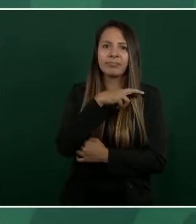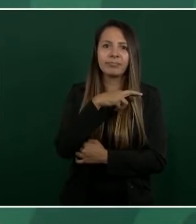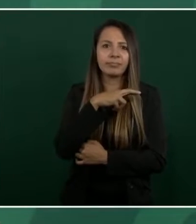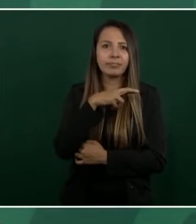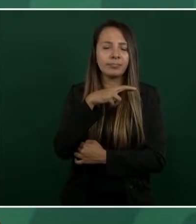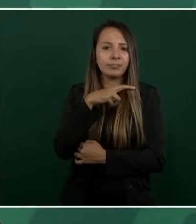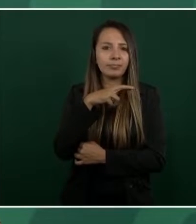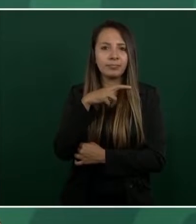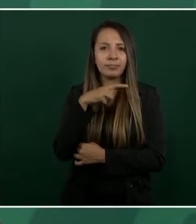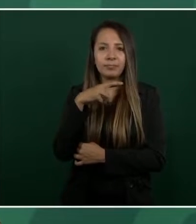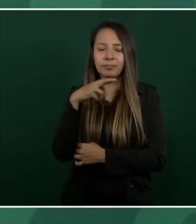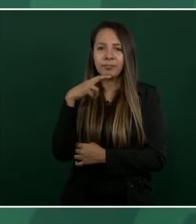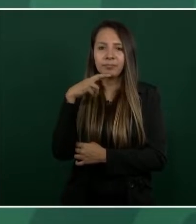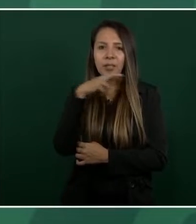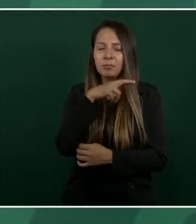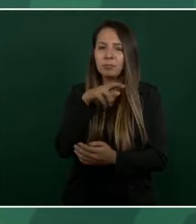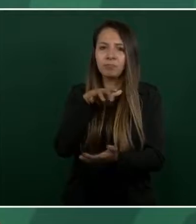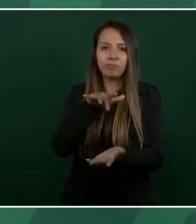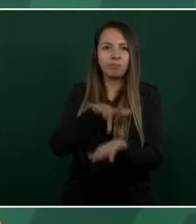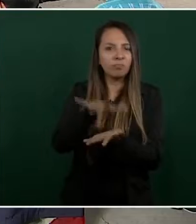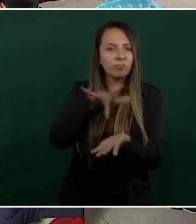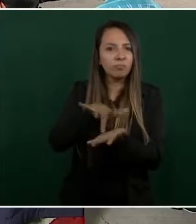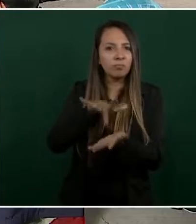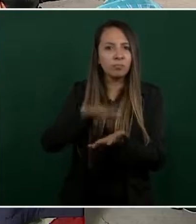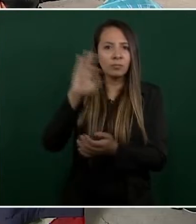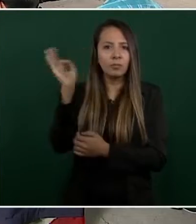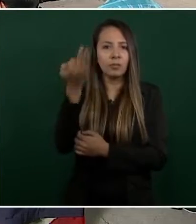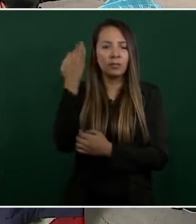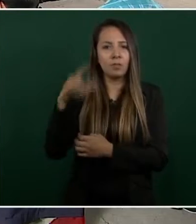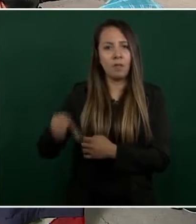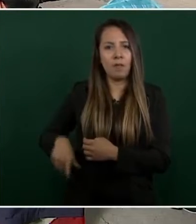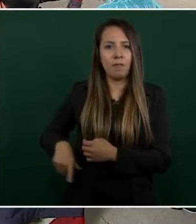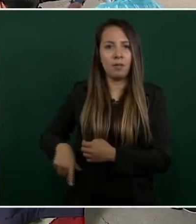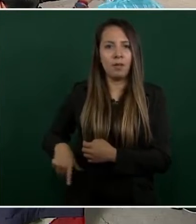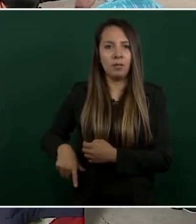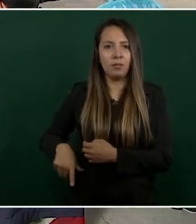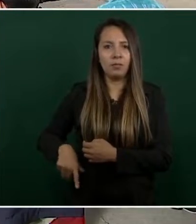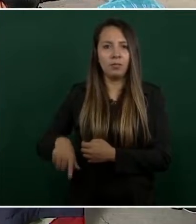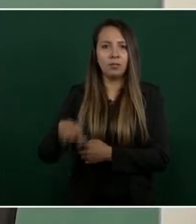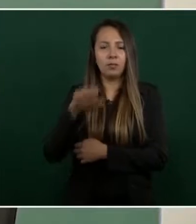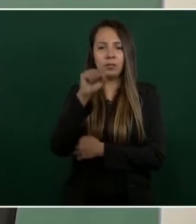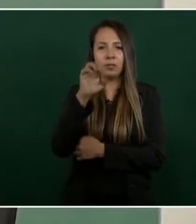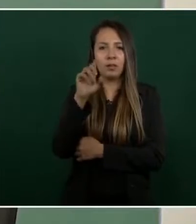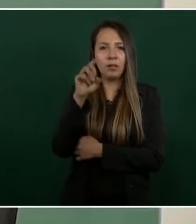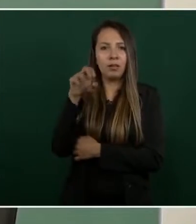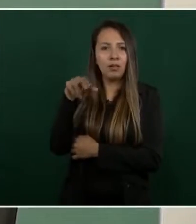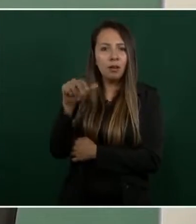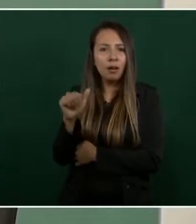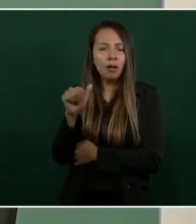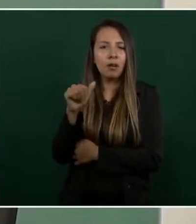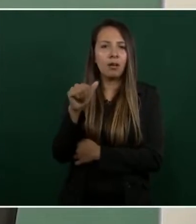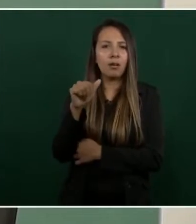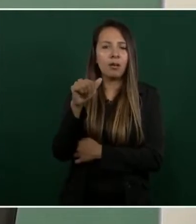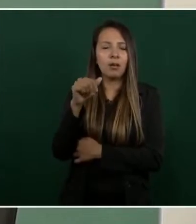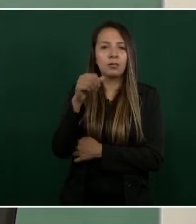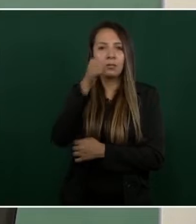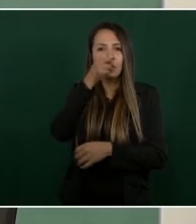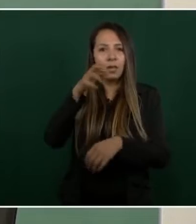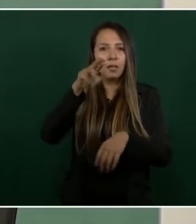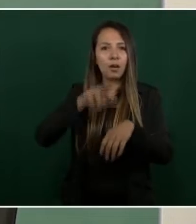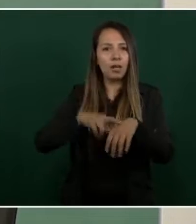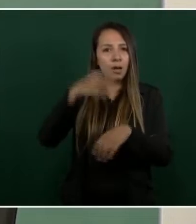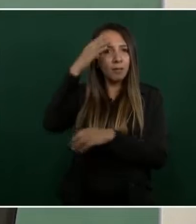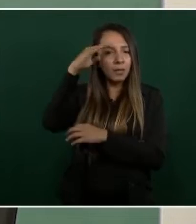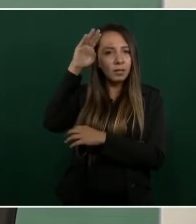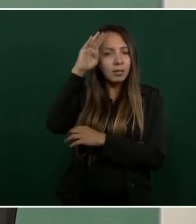recibió el apoyo del gobierno federal, de la Secretaría de la Defensa, de la Secretaría de Marina, de la Secretaría de Seguridad